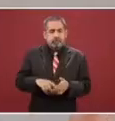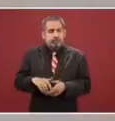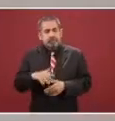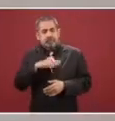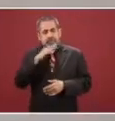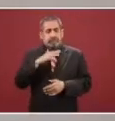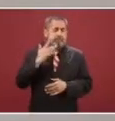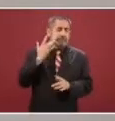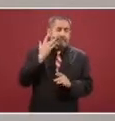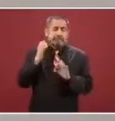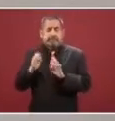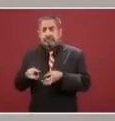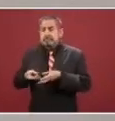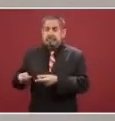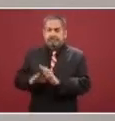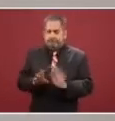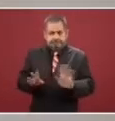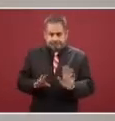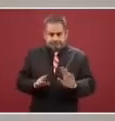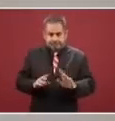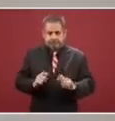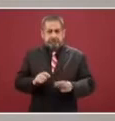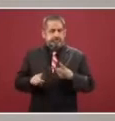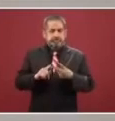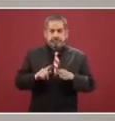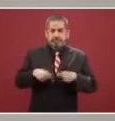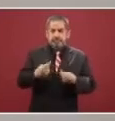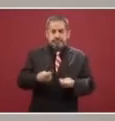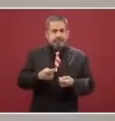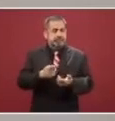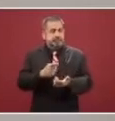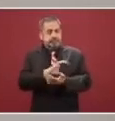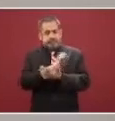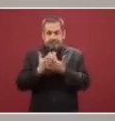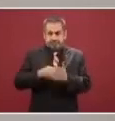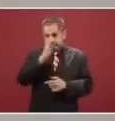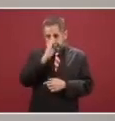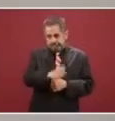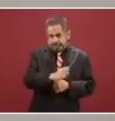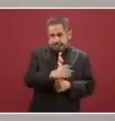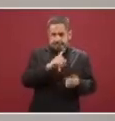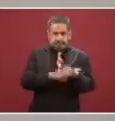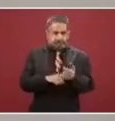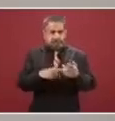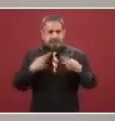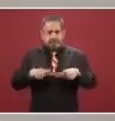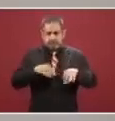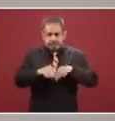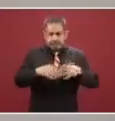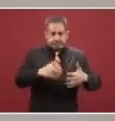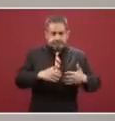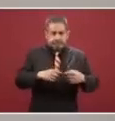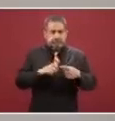lo ostentoso. Segundo, con contrataciones directas desde la Secretaría de Defensa Nacional a los fabricantes primarios, sin pasar